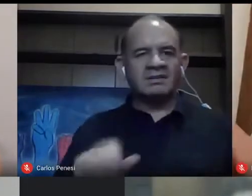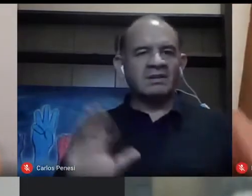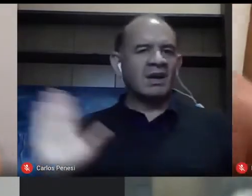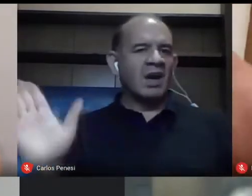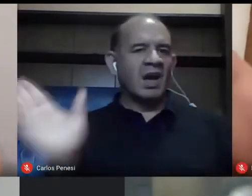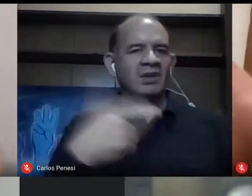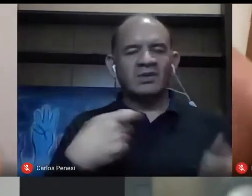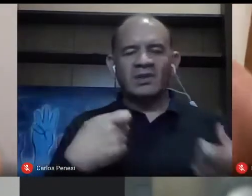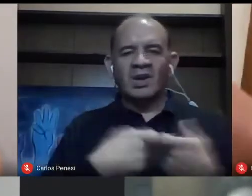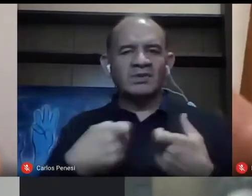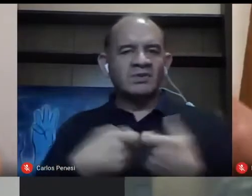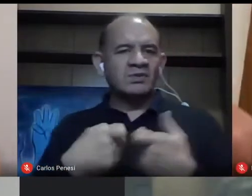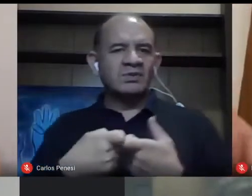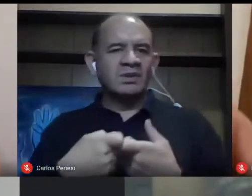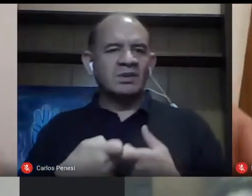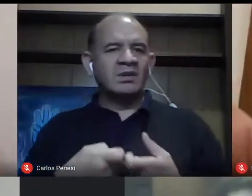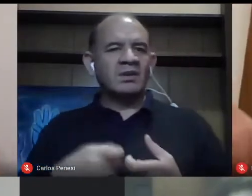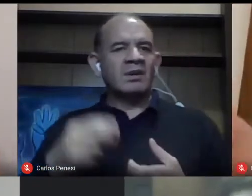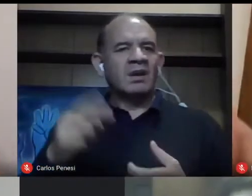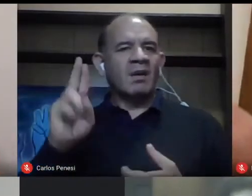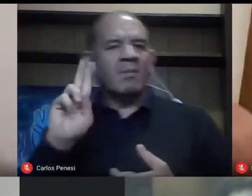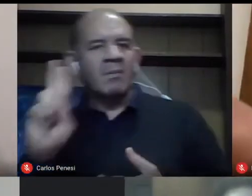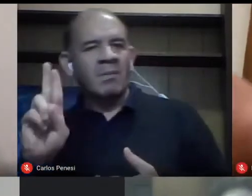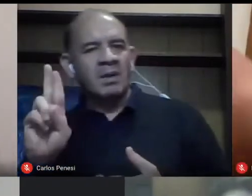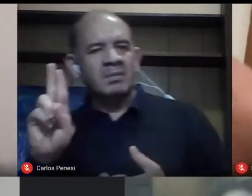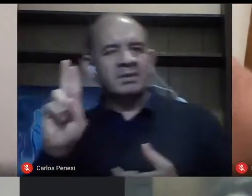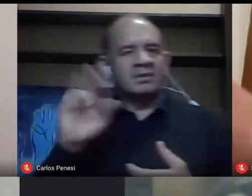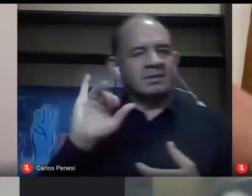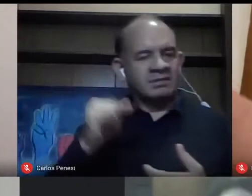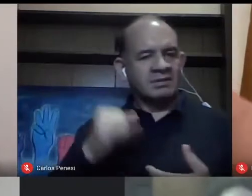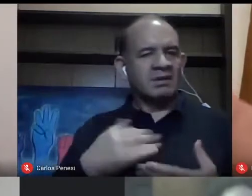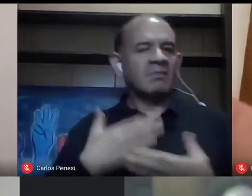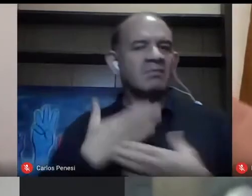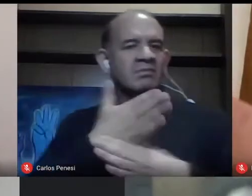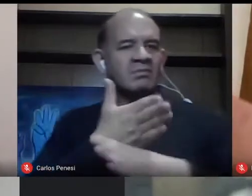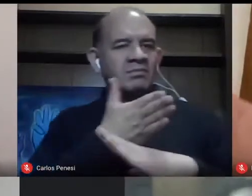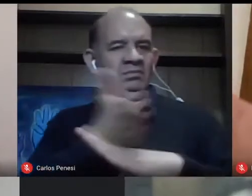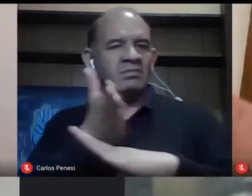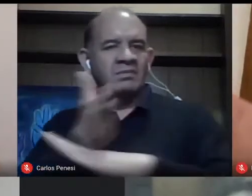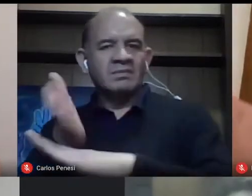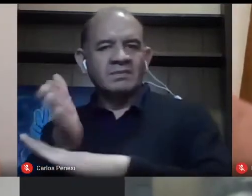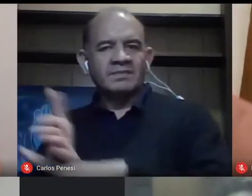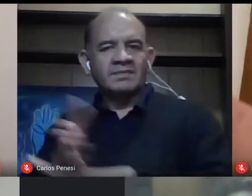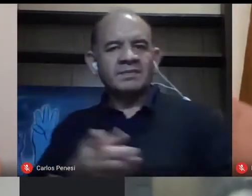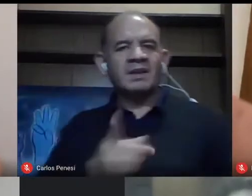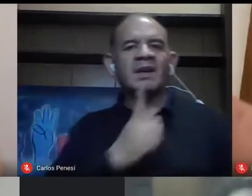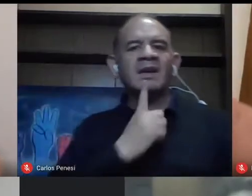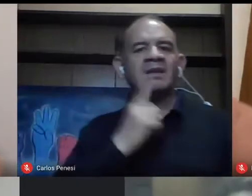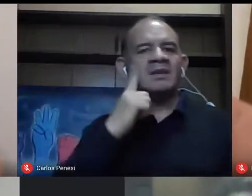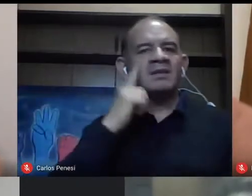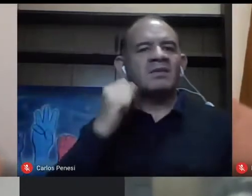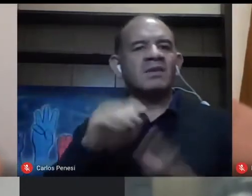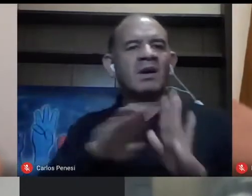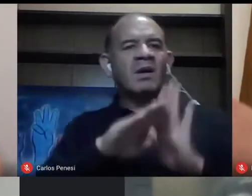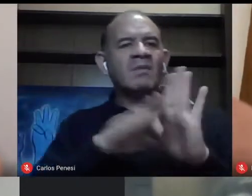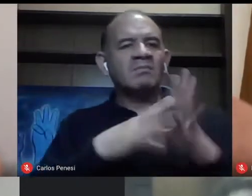entidades autorizadas, más o menos como mencioné inicialmente de Tiflonexos, que además es el catálogo más